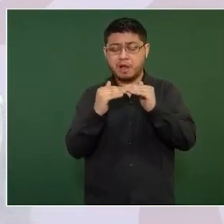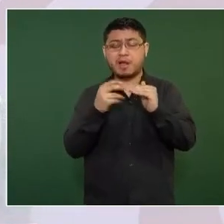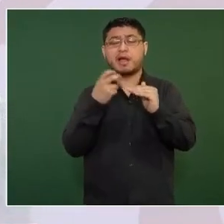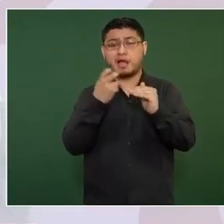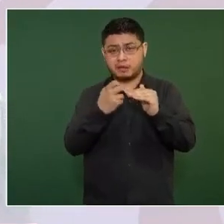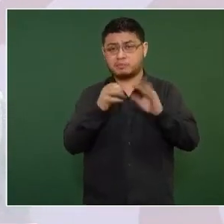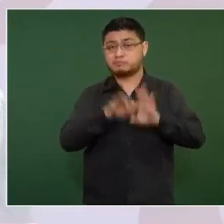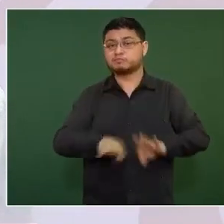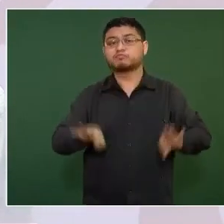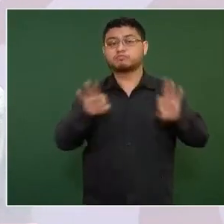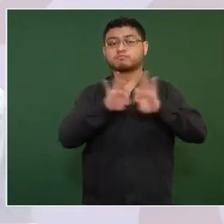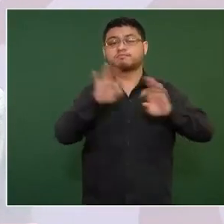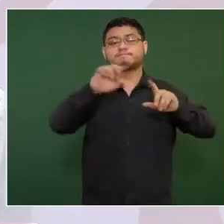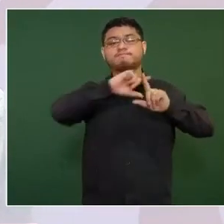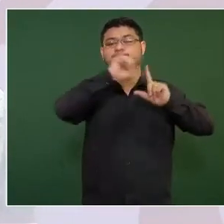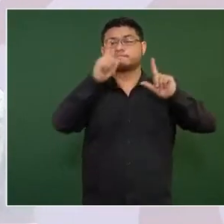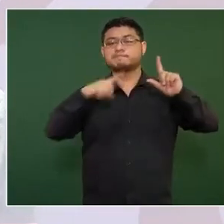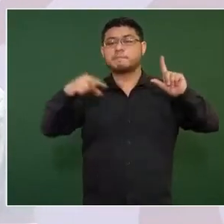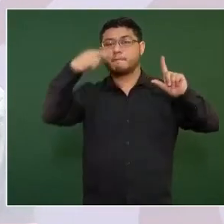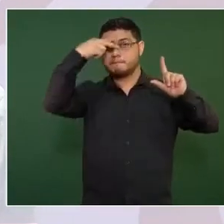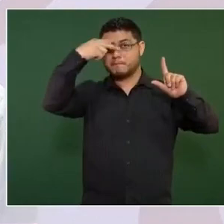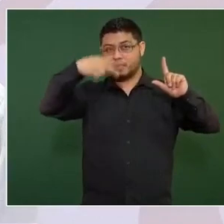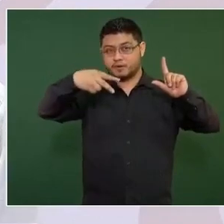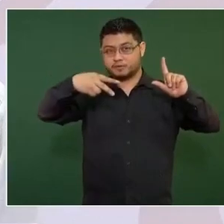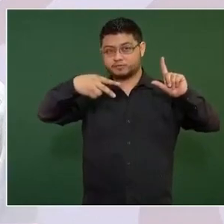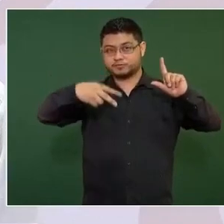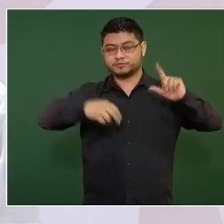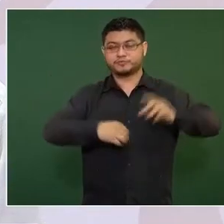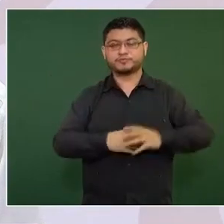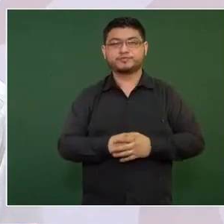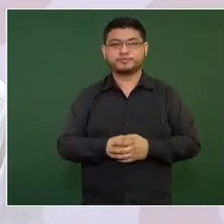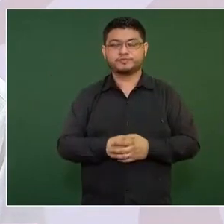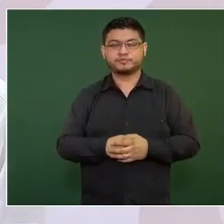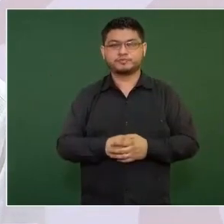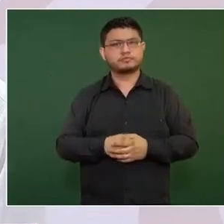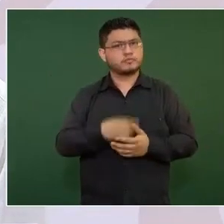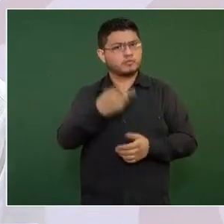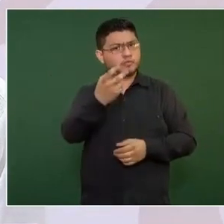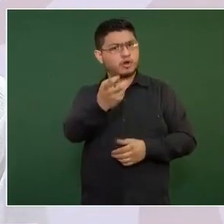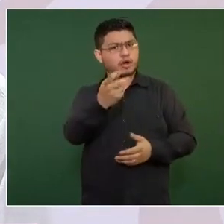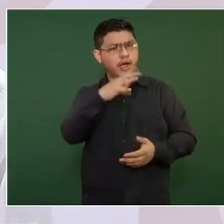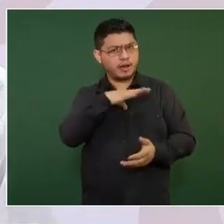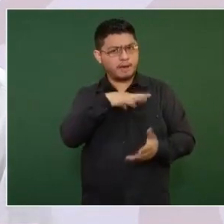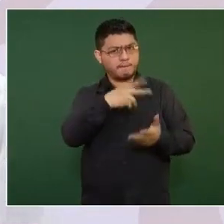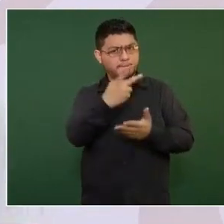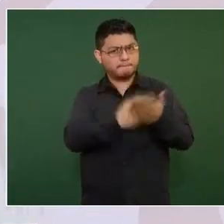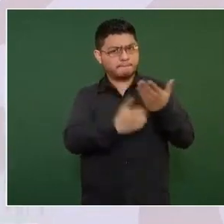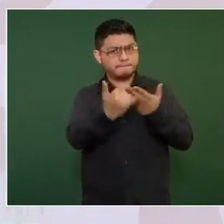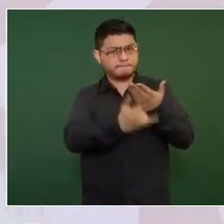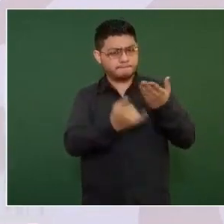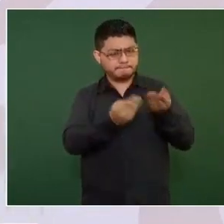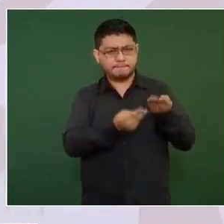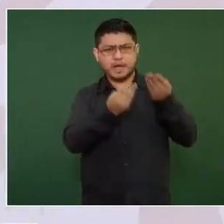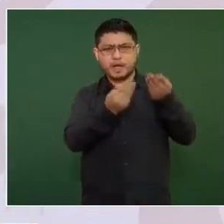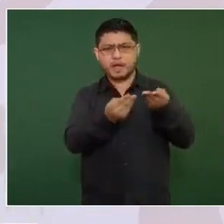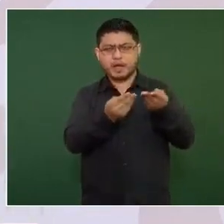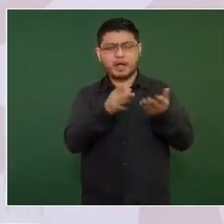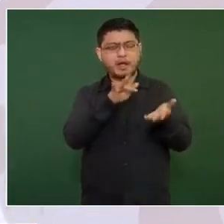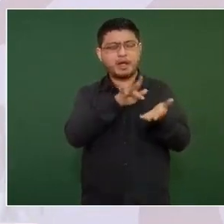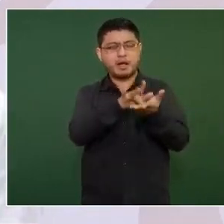nuestro país. Por eso existen estos planes integrales de